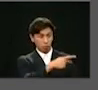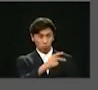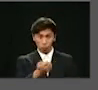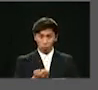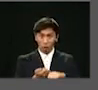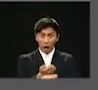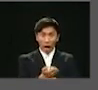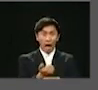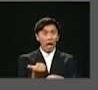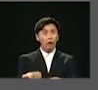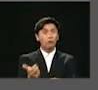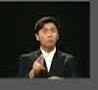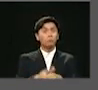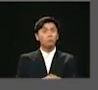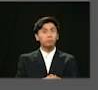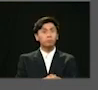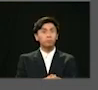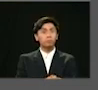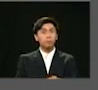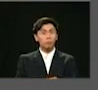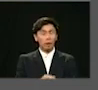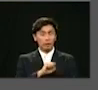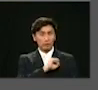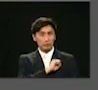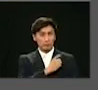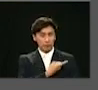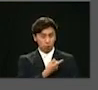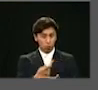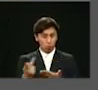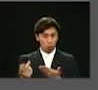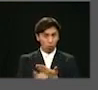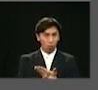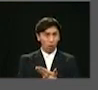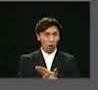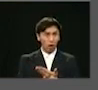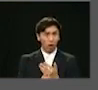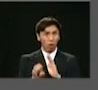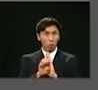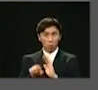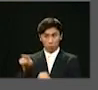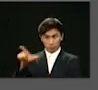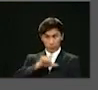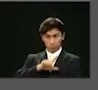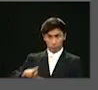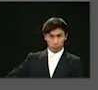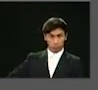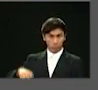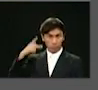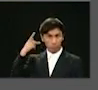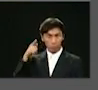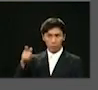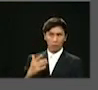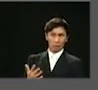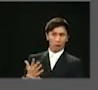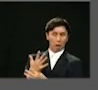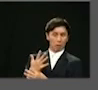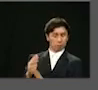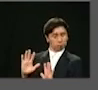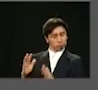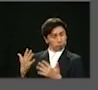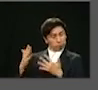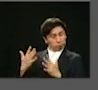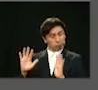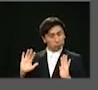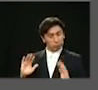para adultos mayores para que empiece a los 60 años y tengan acceso a servicios de salud en el rubro de desarrollo social en el tema